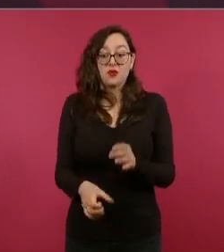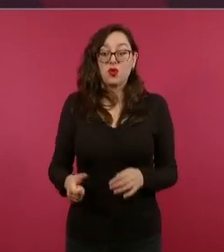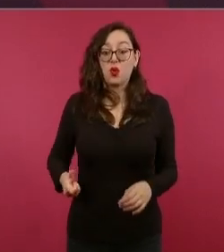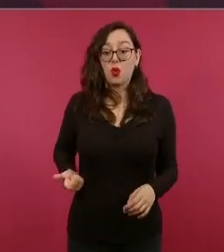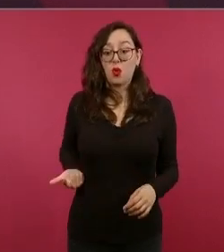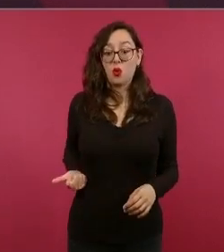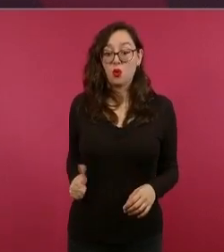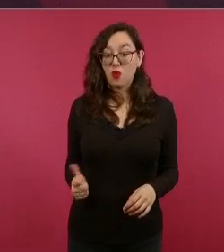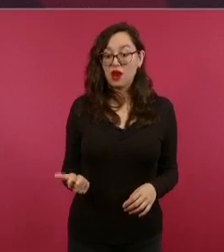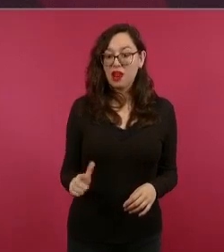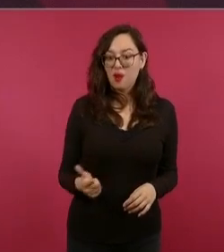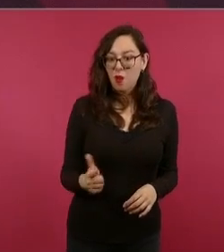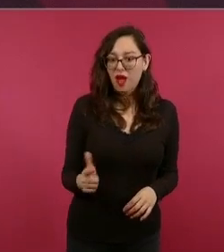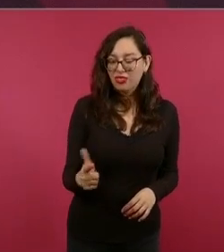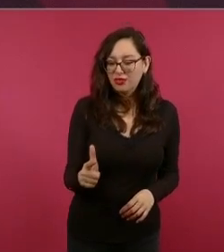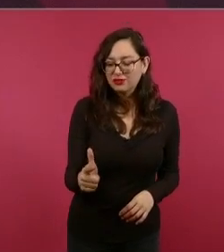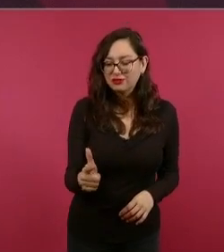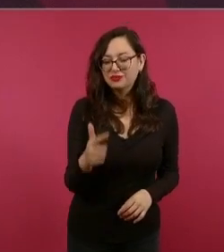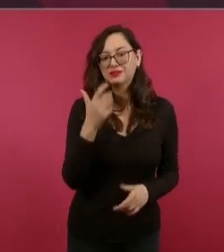No puede ser